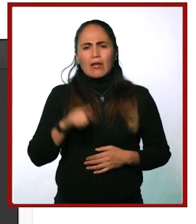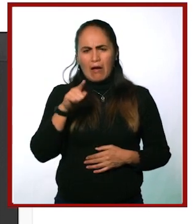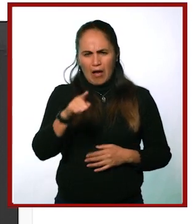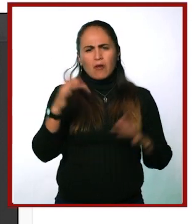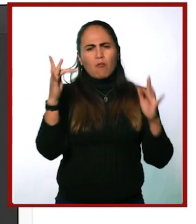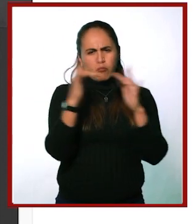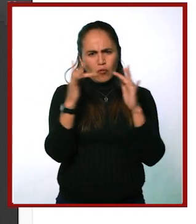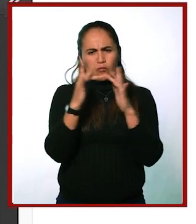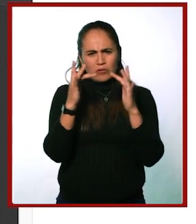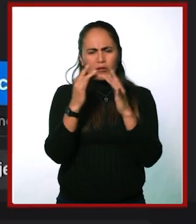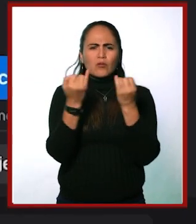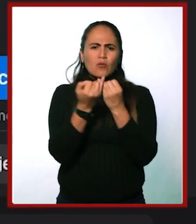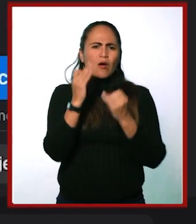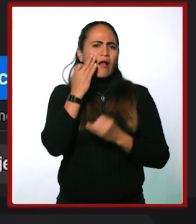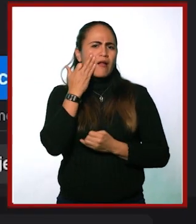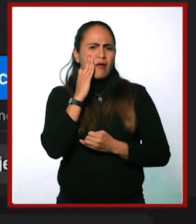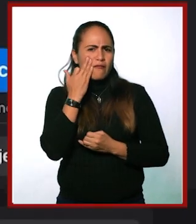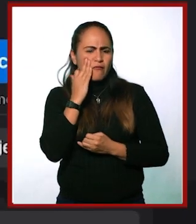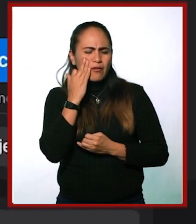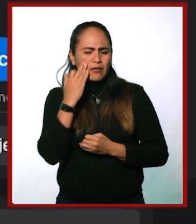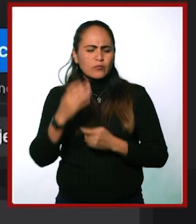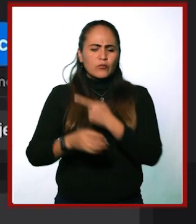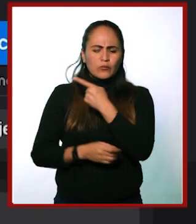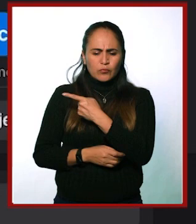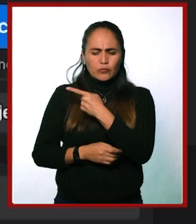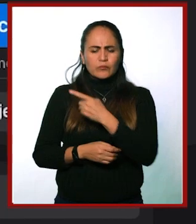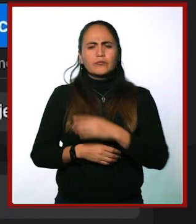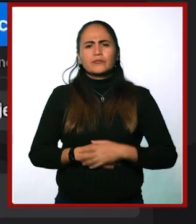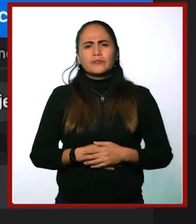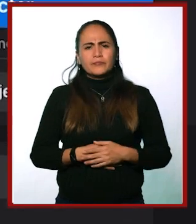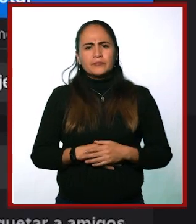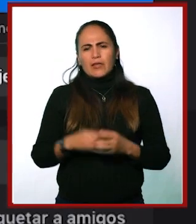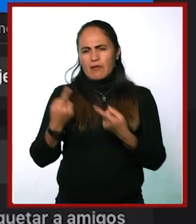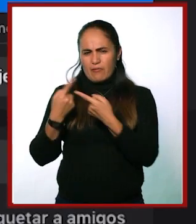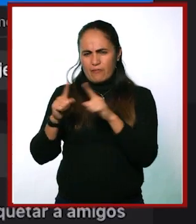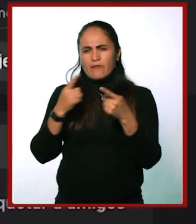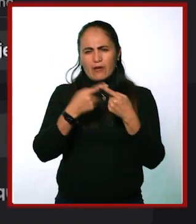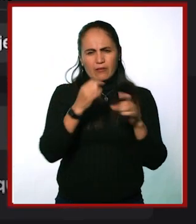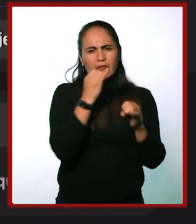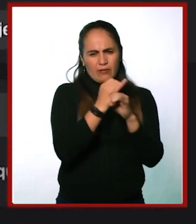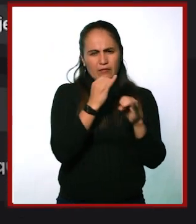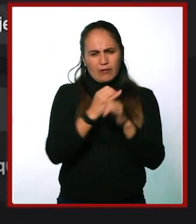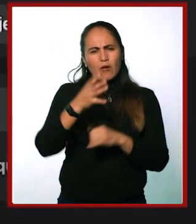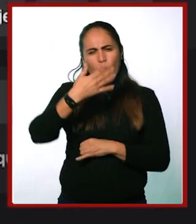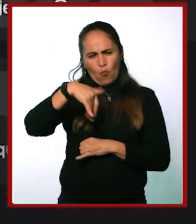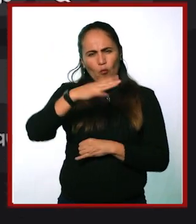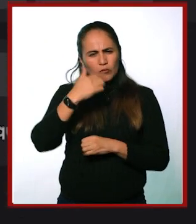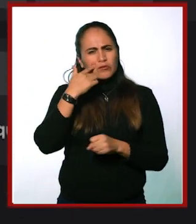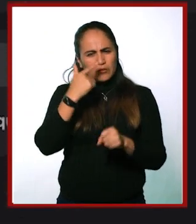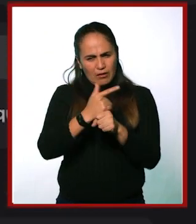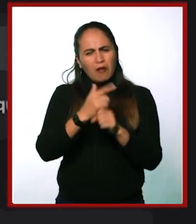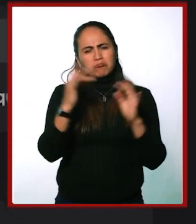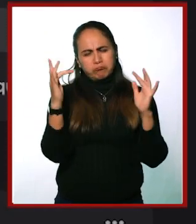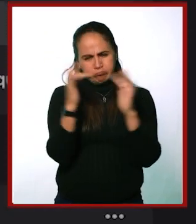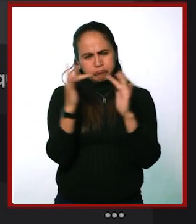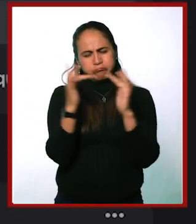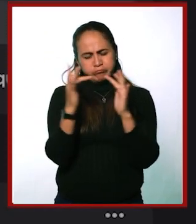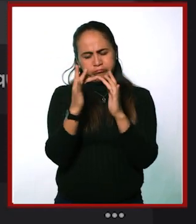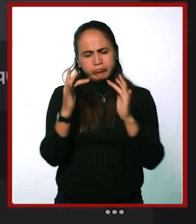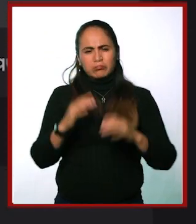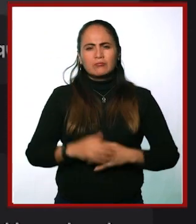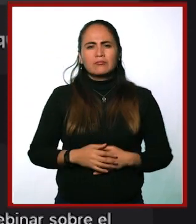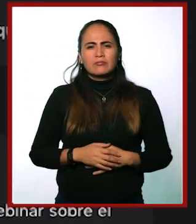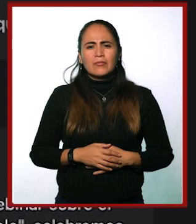www.gesip.org y estamos también en Facebook, en LinkedIn y en otras redes sociales. Allí nos pueden encontrar y, por